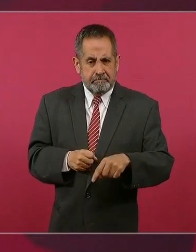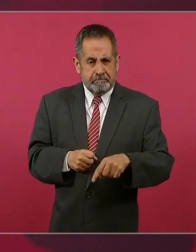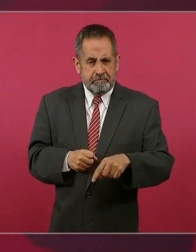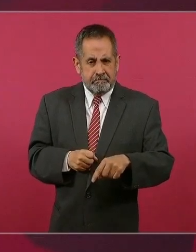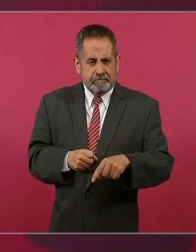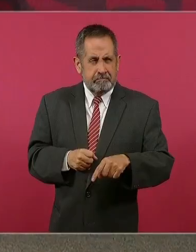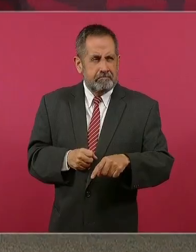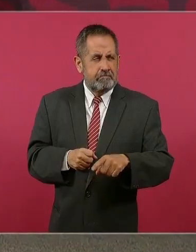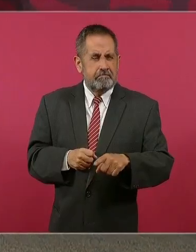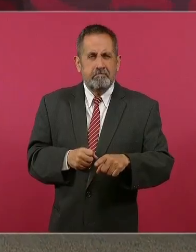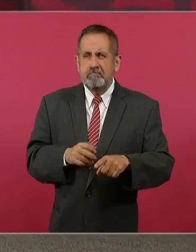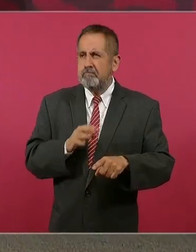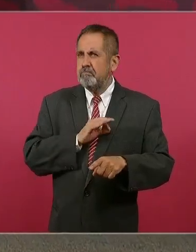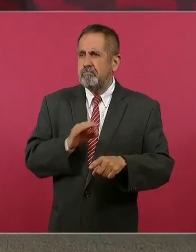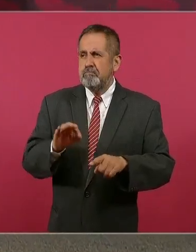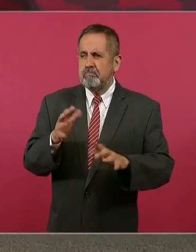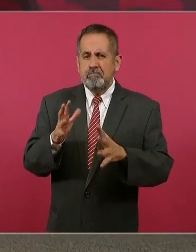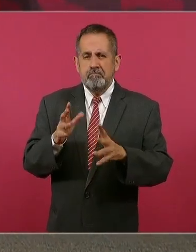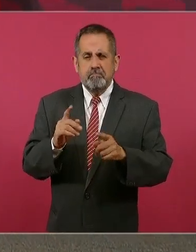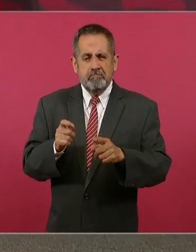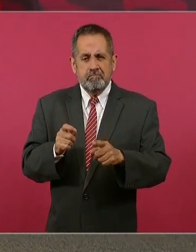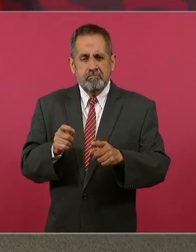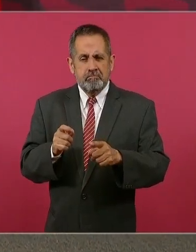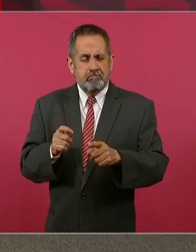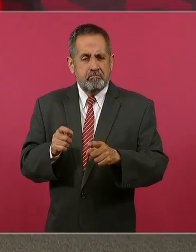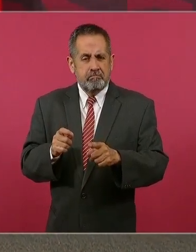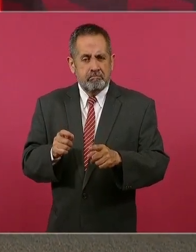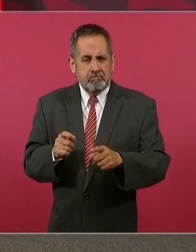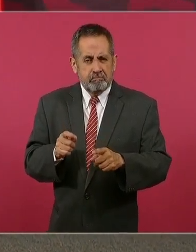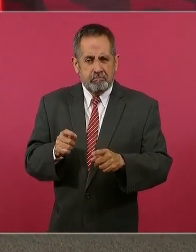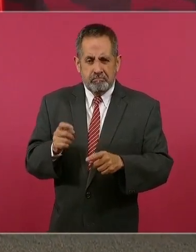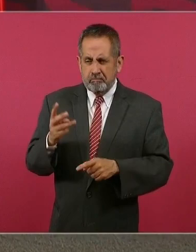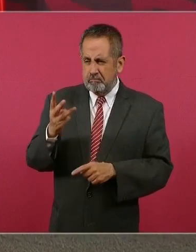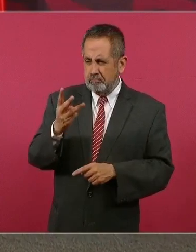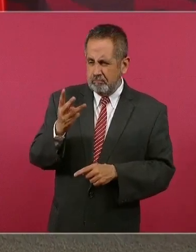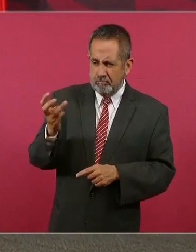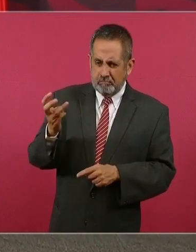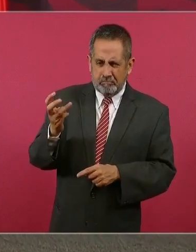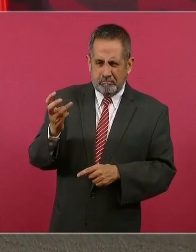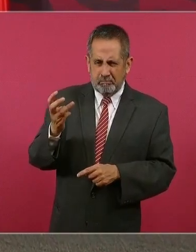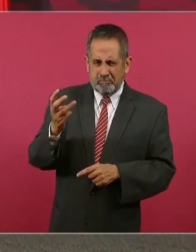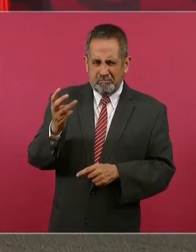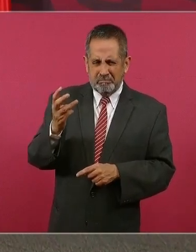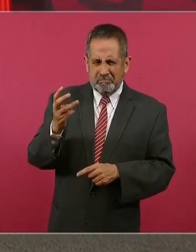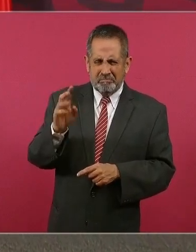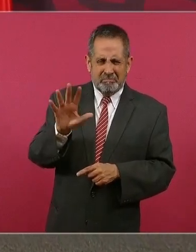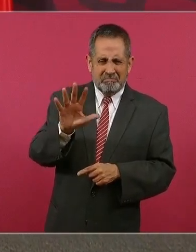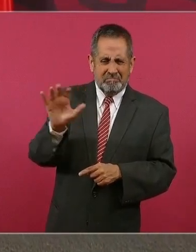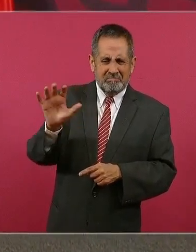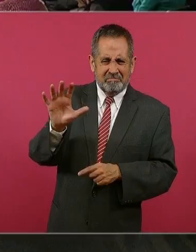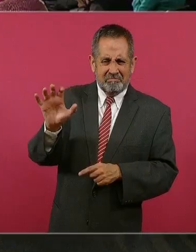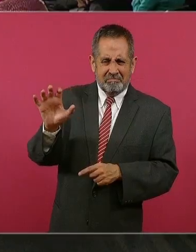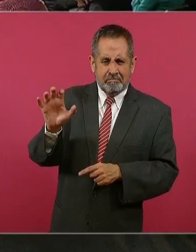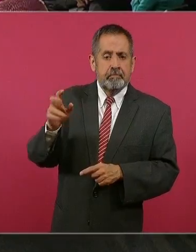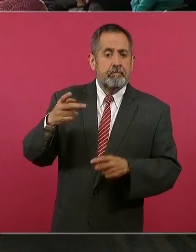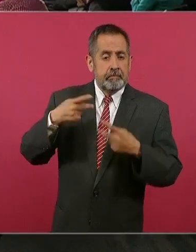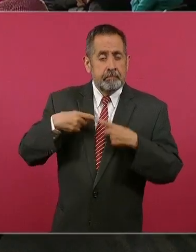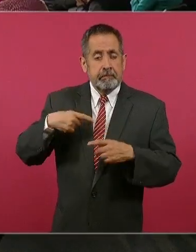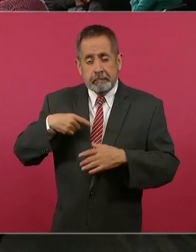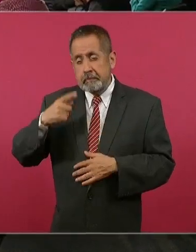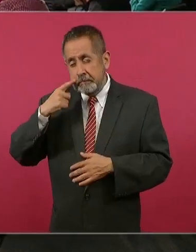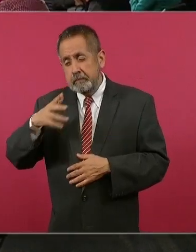han participado como 300, 500